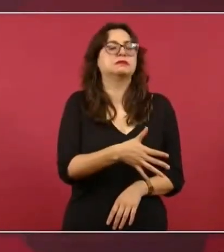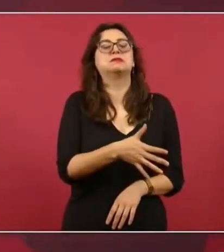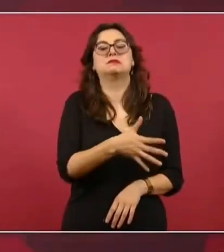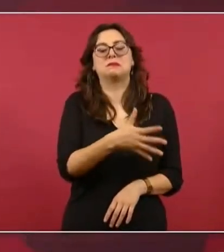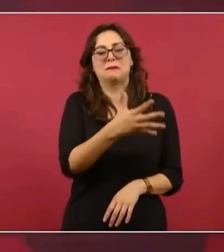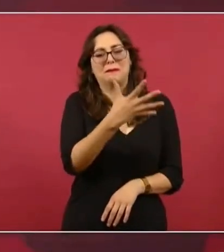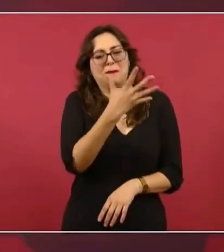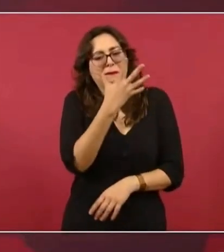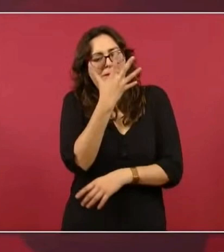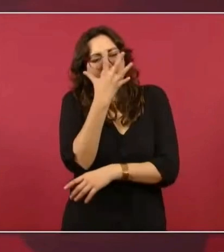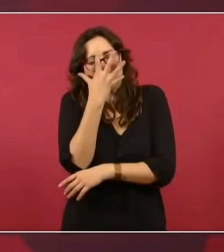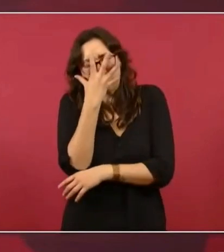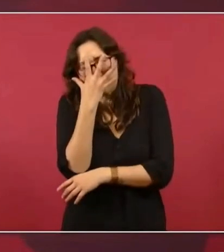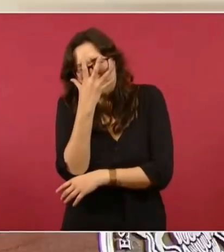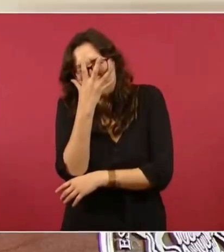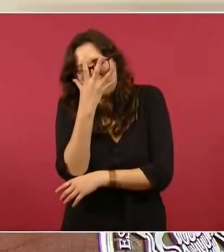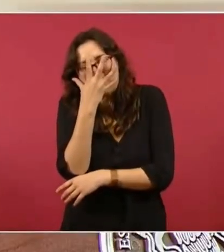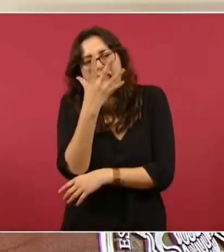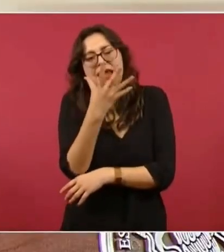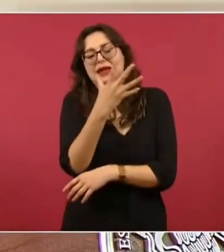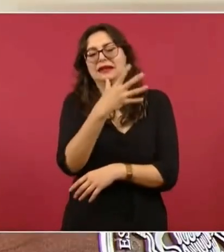vergonzosas.